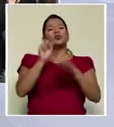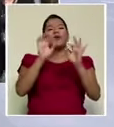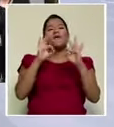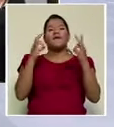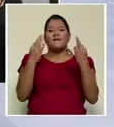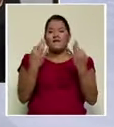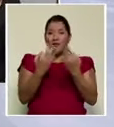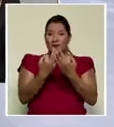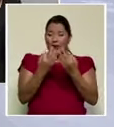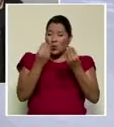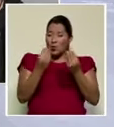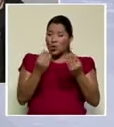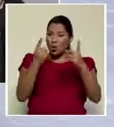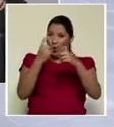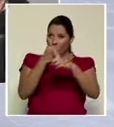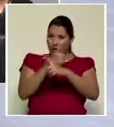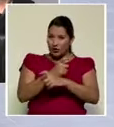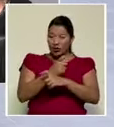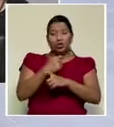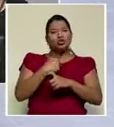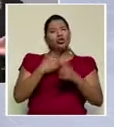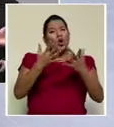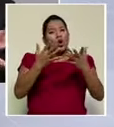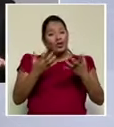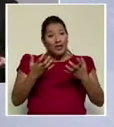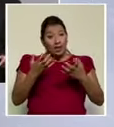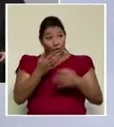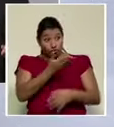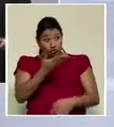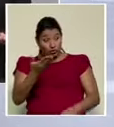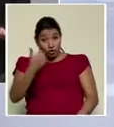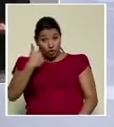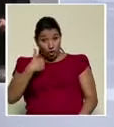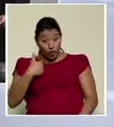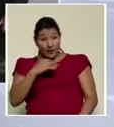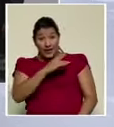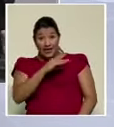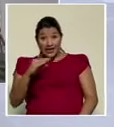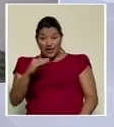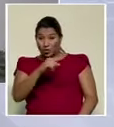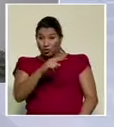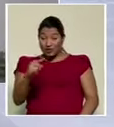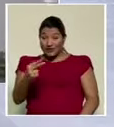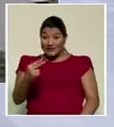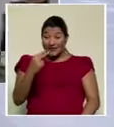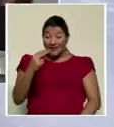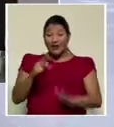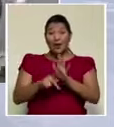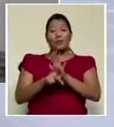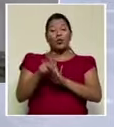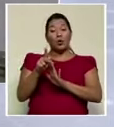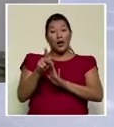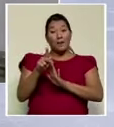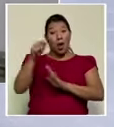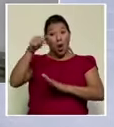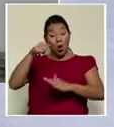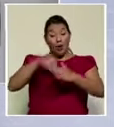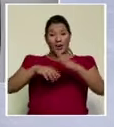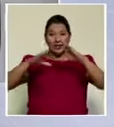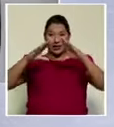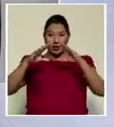compleja. Y yo quisiera que escucharan, caballeros, y ustedes que nos acompañan esta noche en Zoom